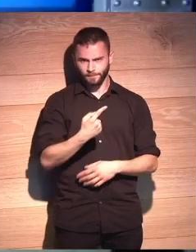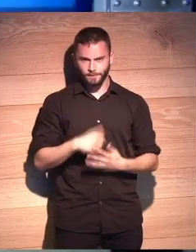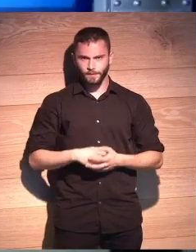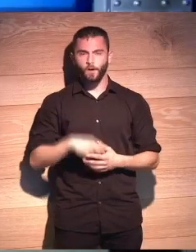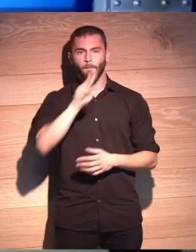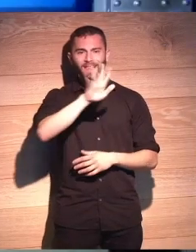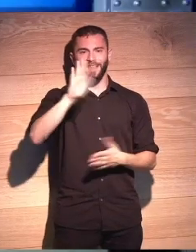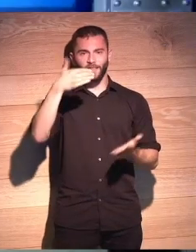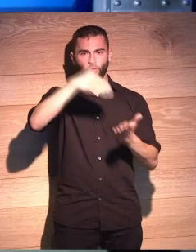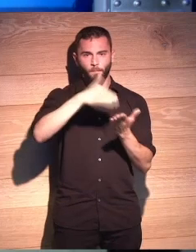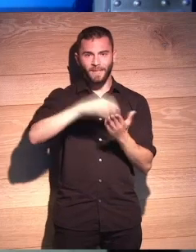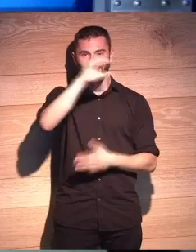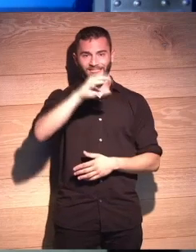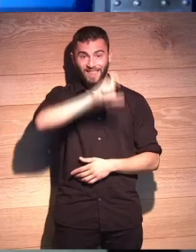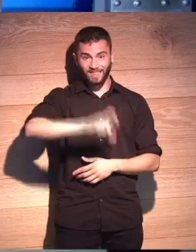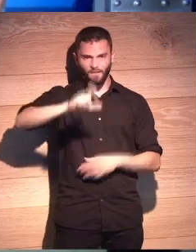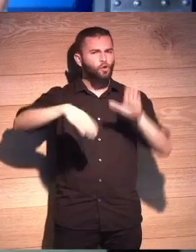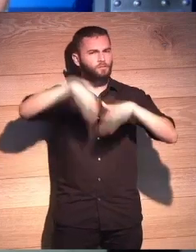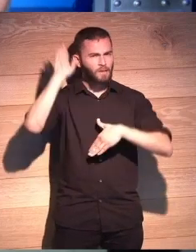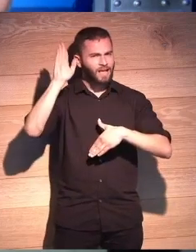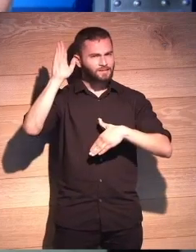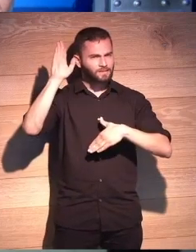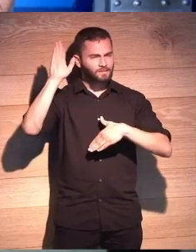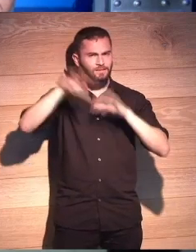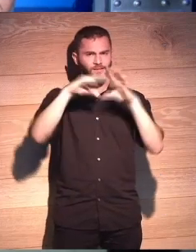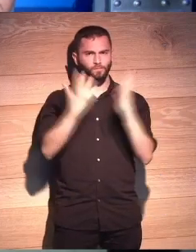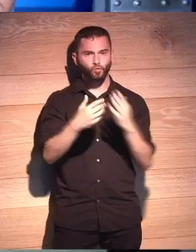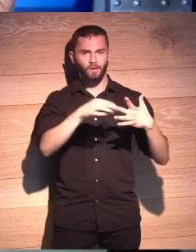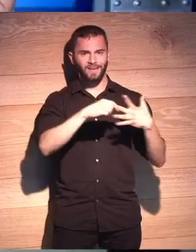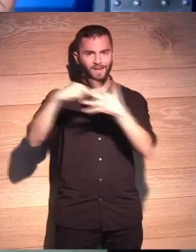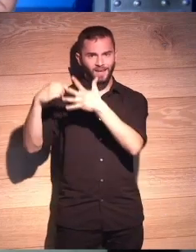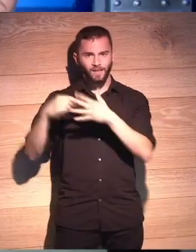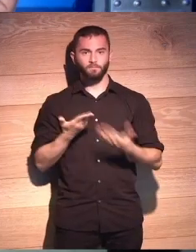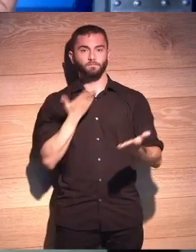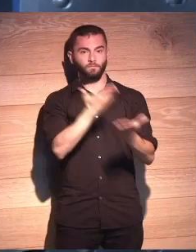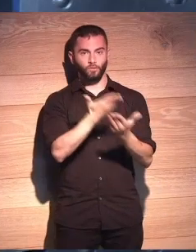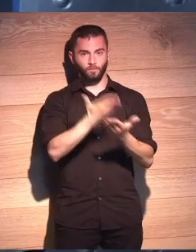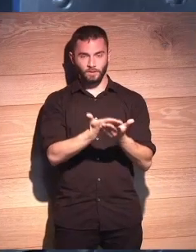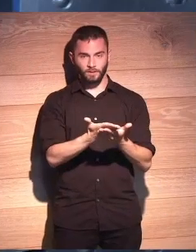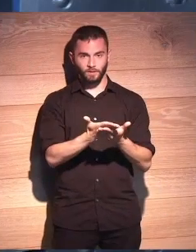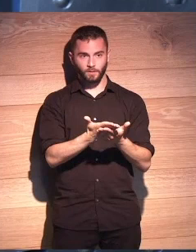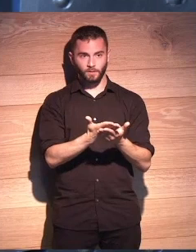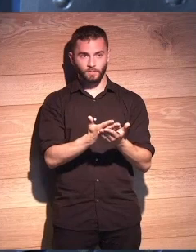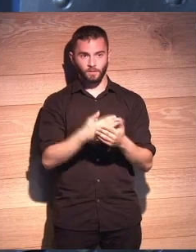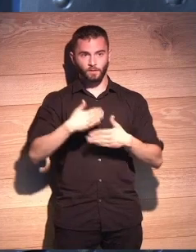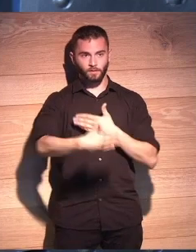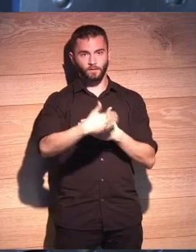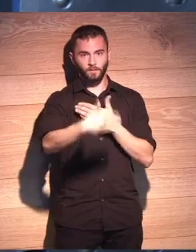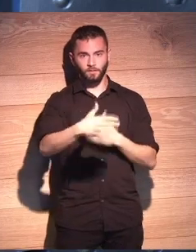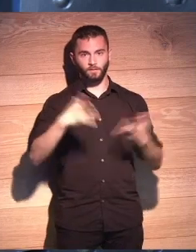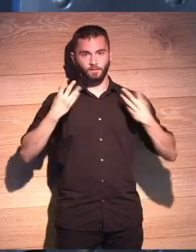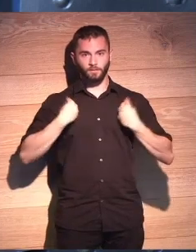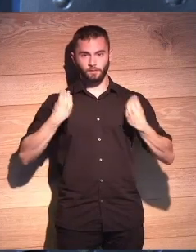de 25.000 científicos en el mundo que están liderando una iniciativa que empezó The Future of